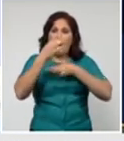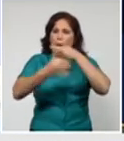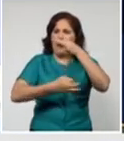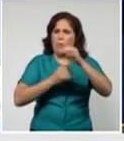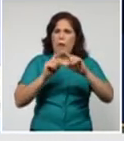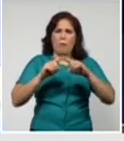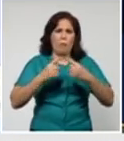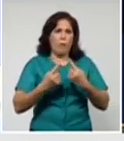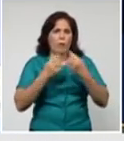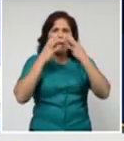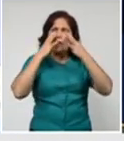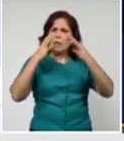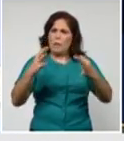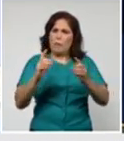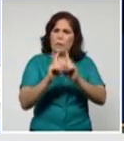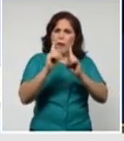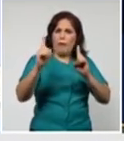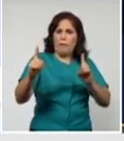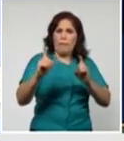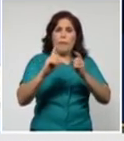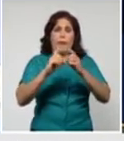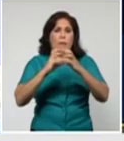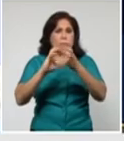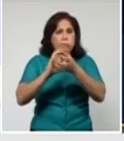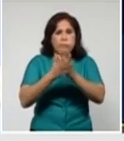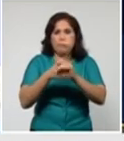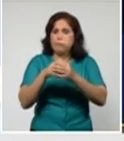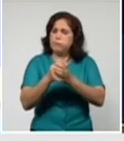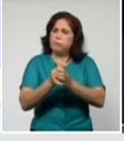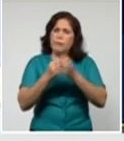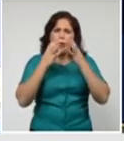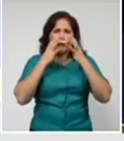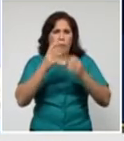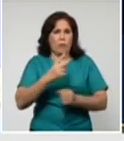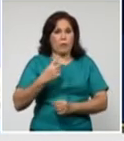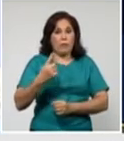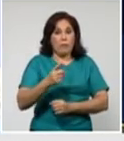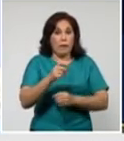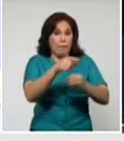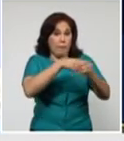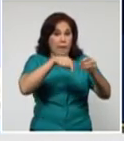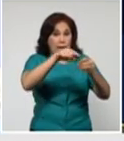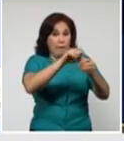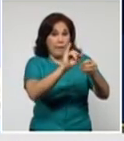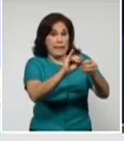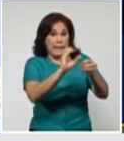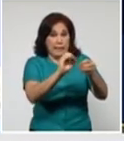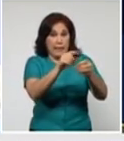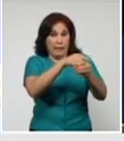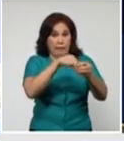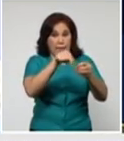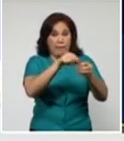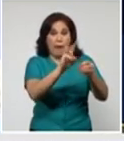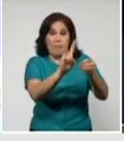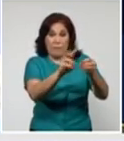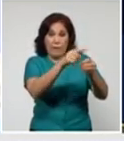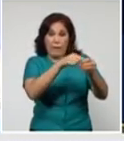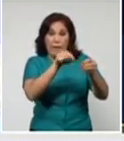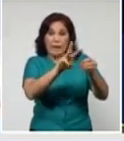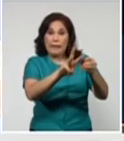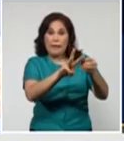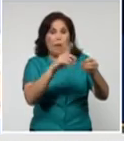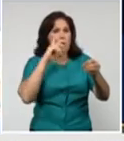la importancia de este grupo de riesgo. 3 de los 60 diagnosticados ayer no se